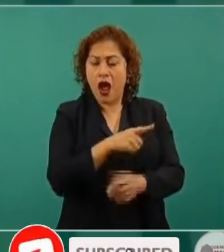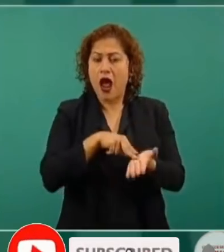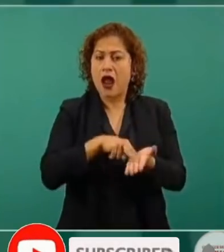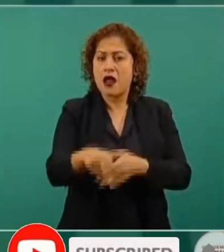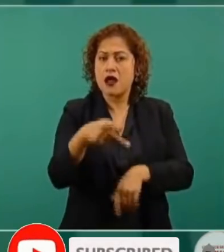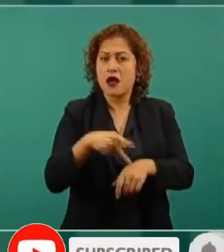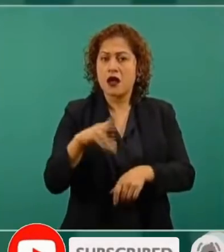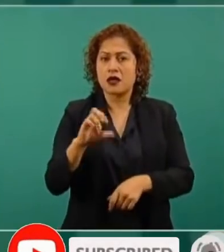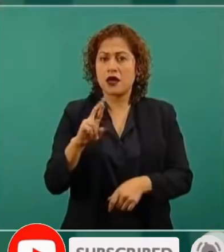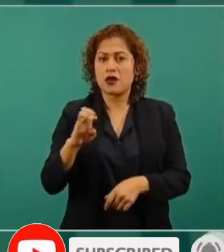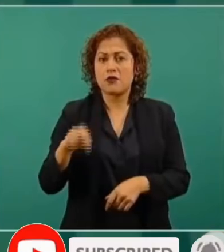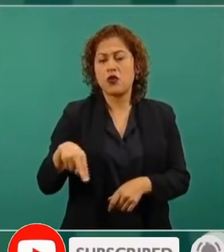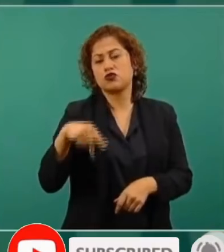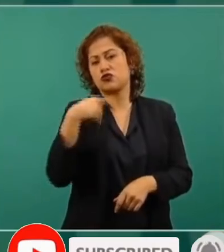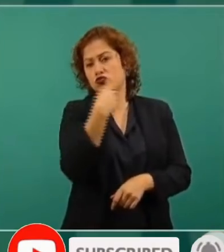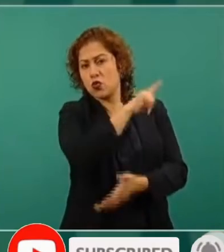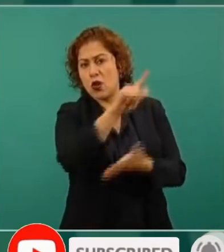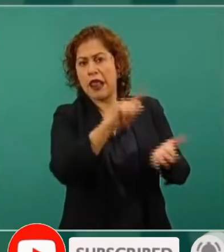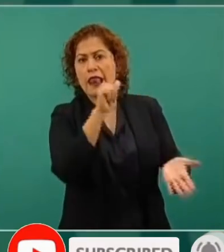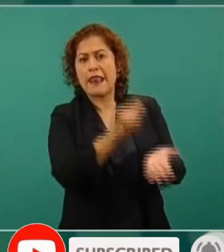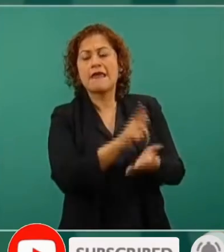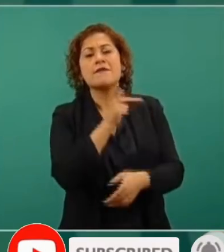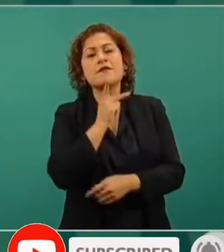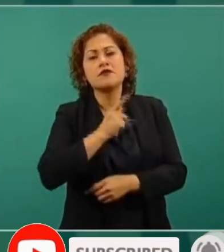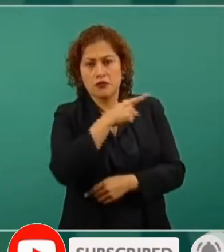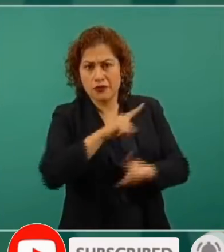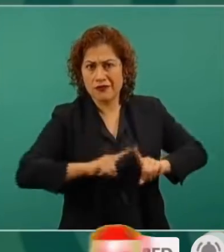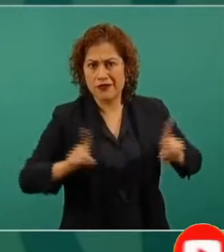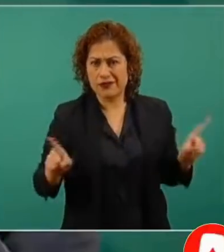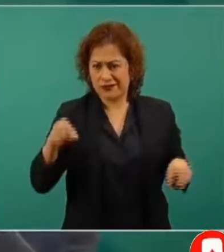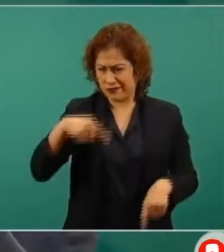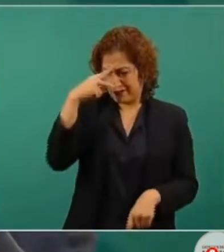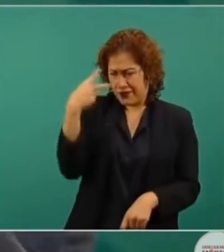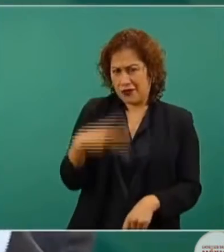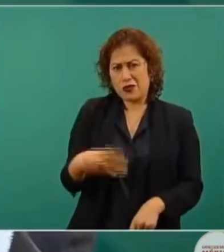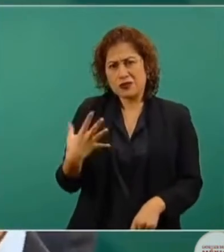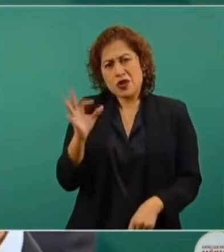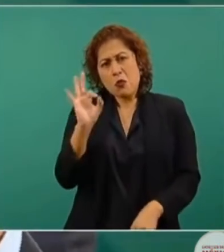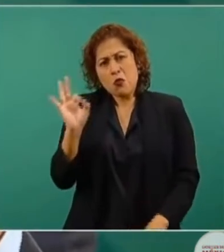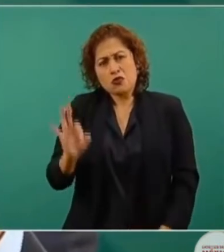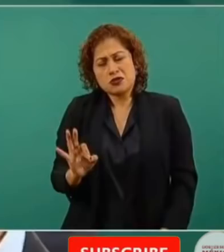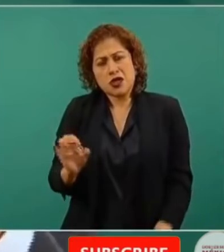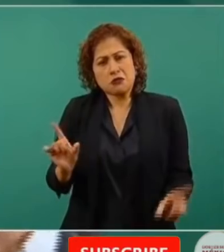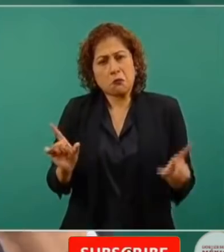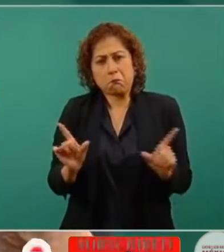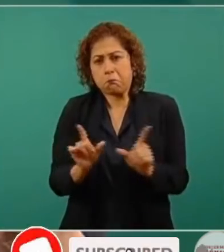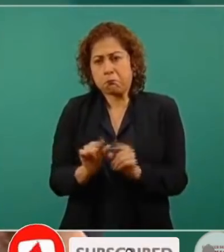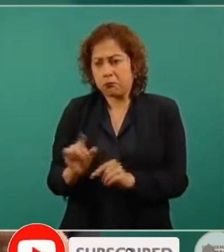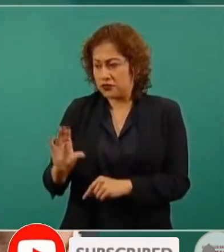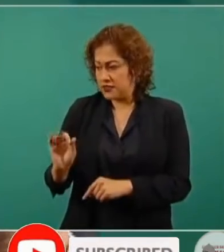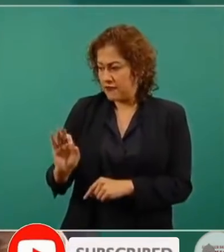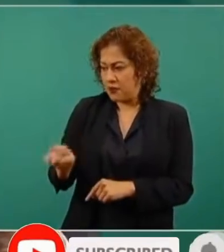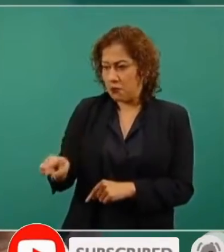ley combustóleo, ¿no? Pues 5% tiene la CFE en